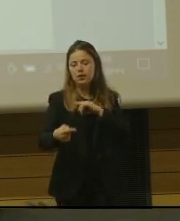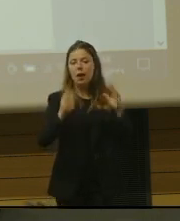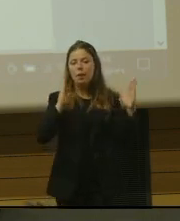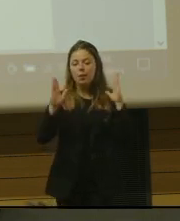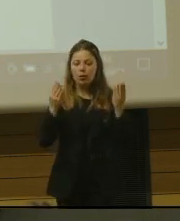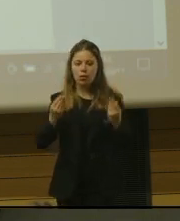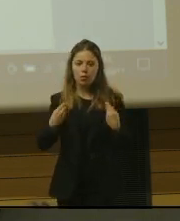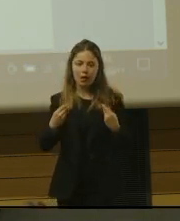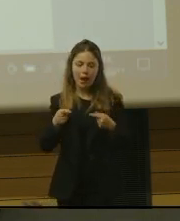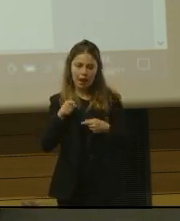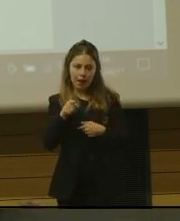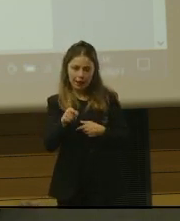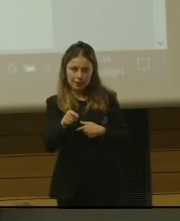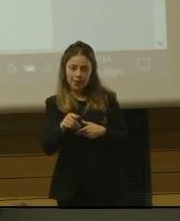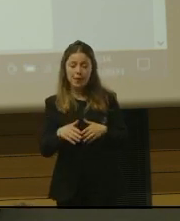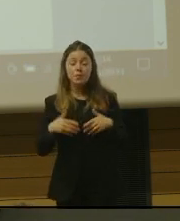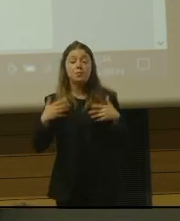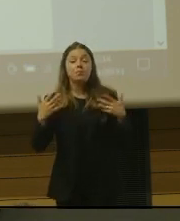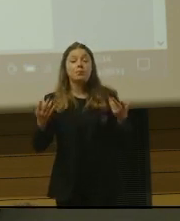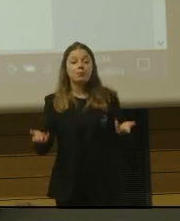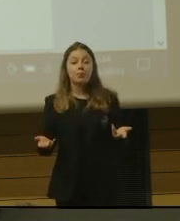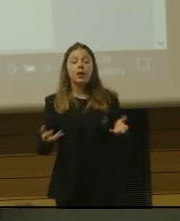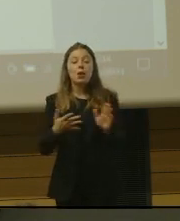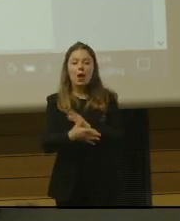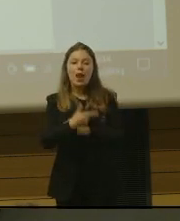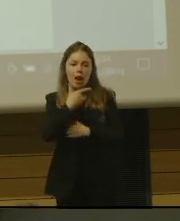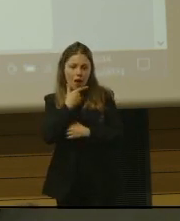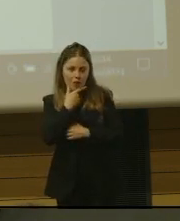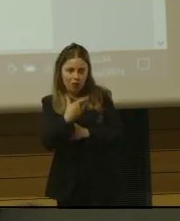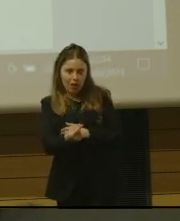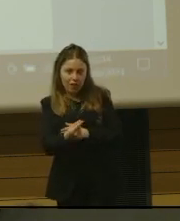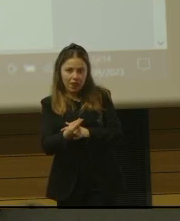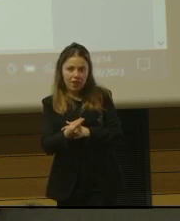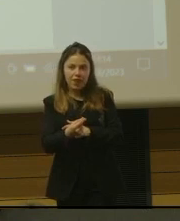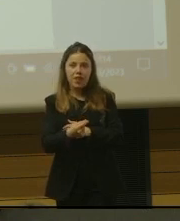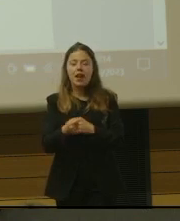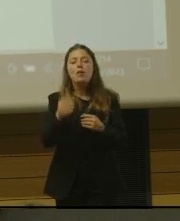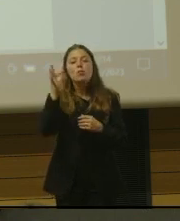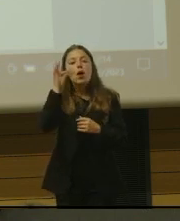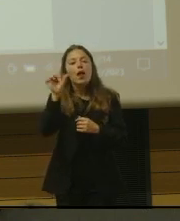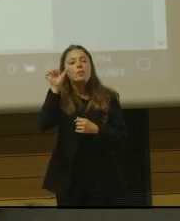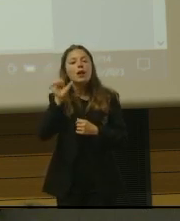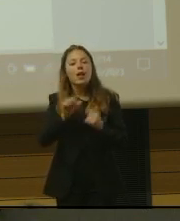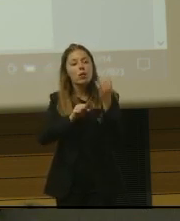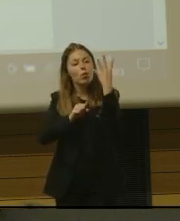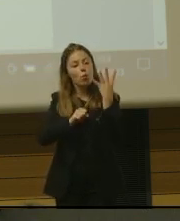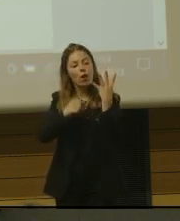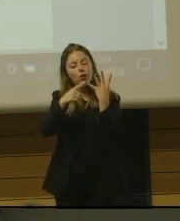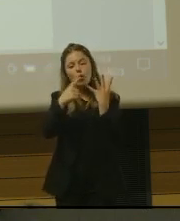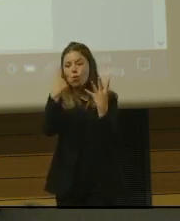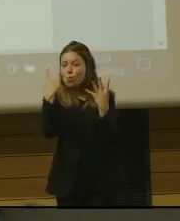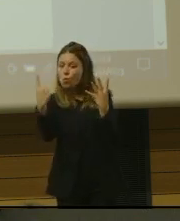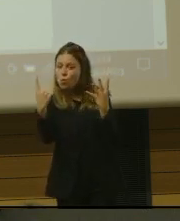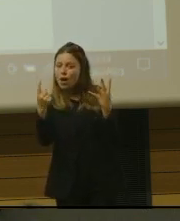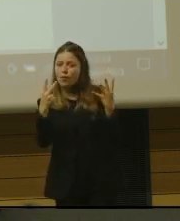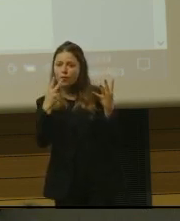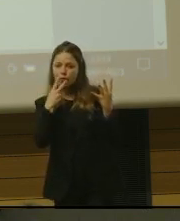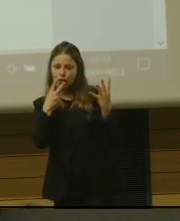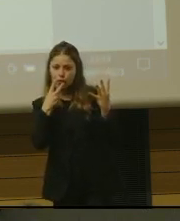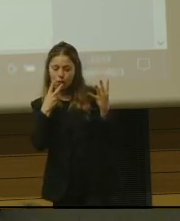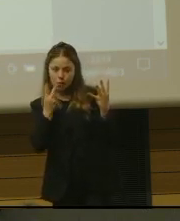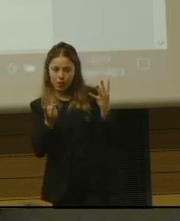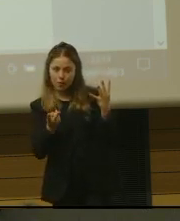vital. Entonces, claro, es bastante fácil, ¿no? Que de cada 4 embarazadas, pues una esté fumando tabaco, ¿no?